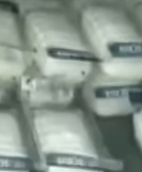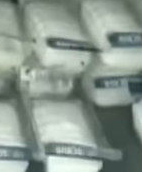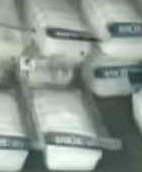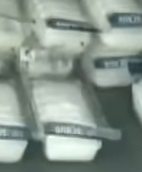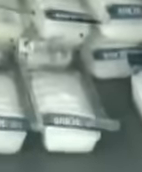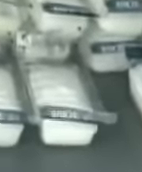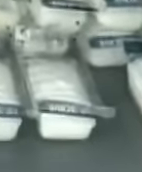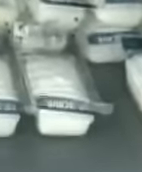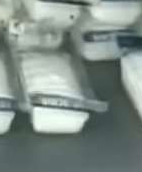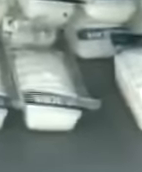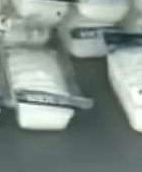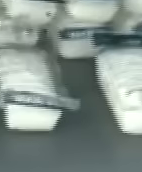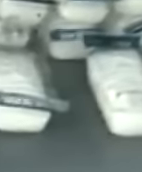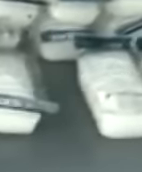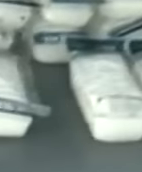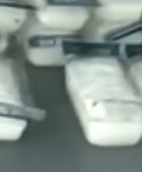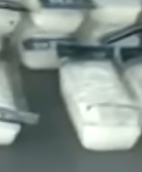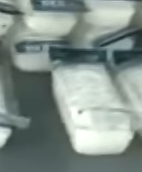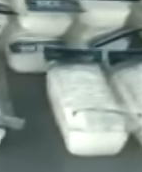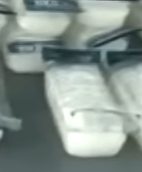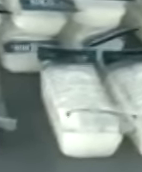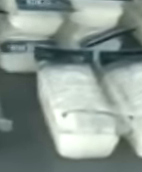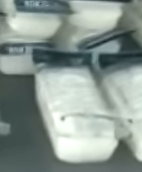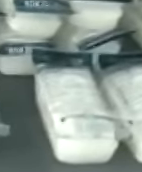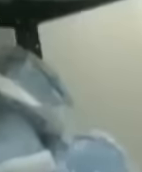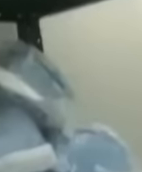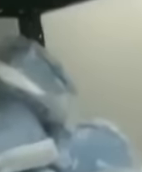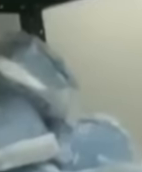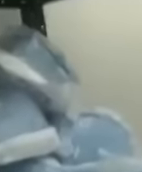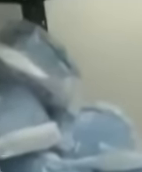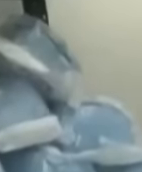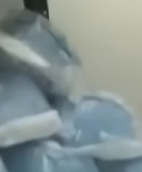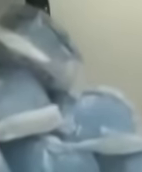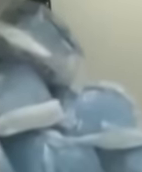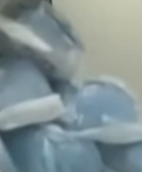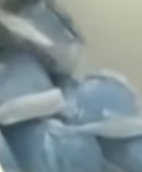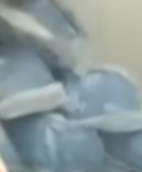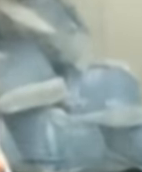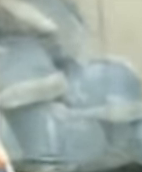de alto impacto. Con esta información, nosotros retornamos nuevamente el pase a los estudios. Adelante.